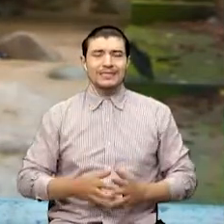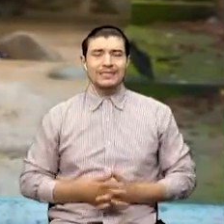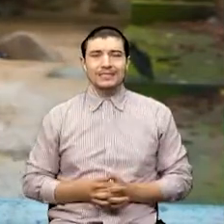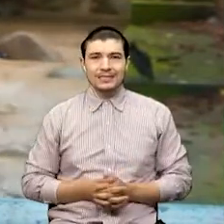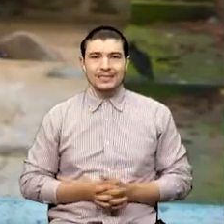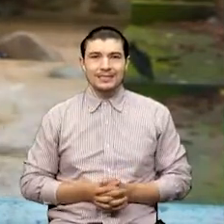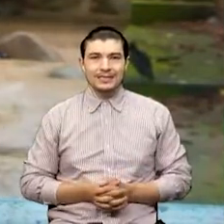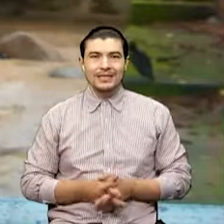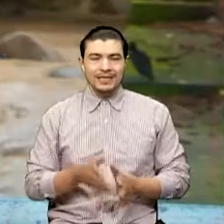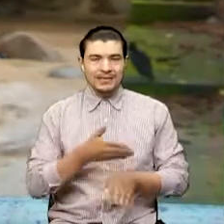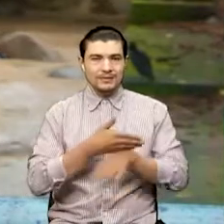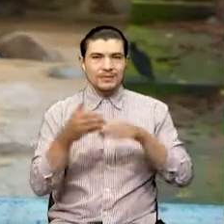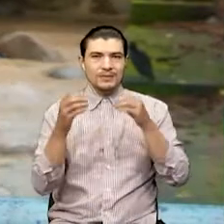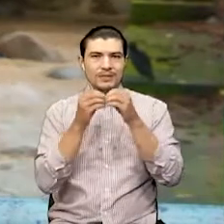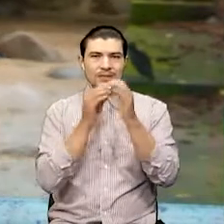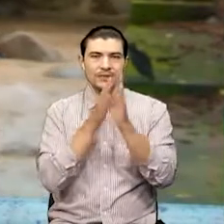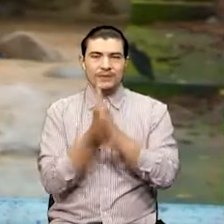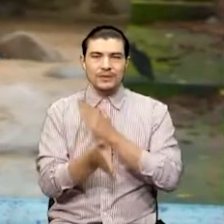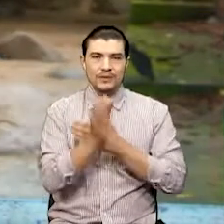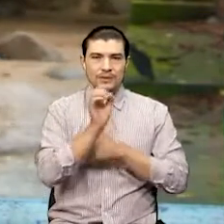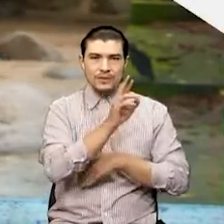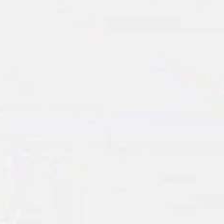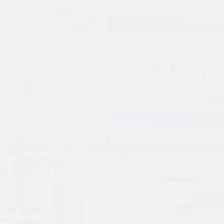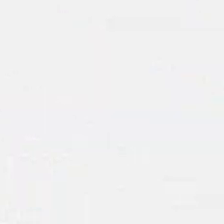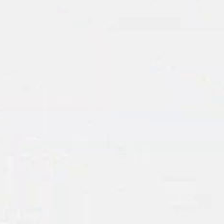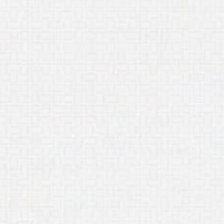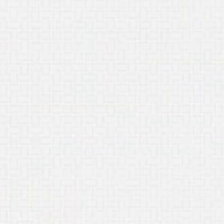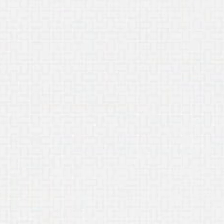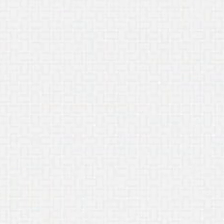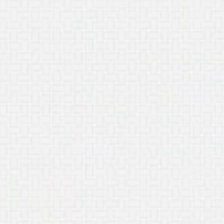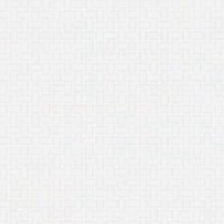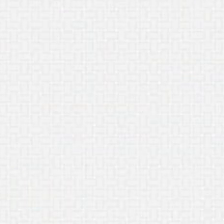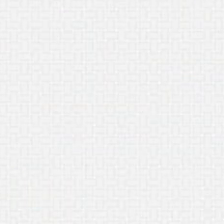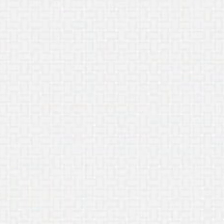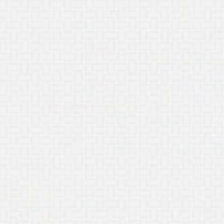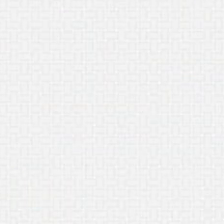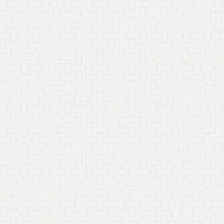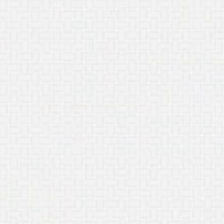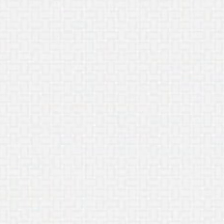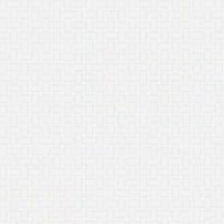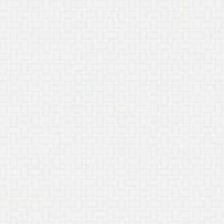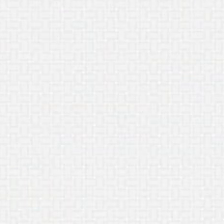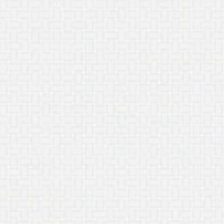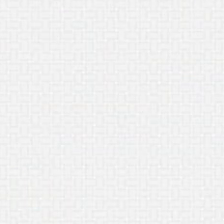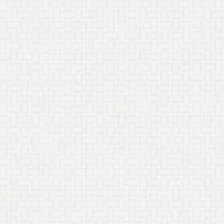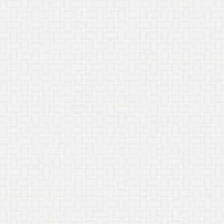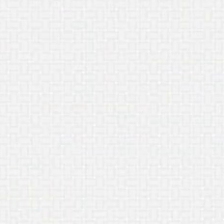continúen en nuestro centro de noticias. Muy buenas tardes. Canaltro.com